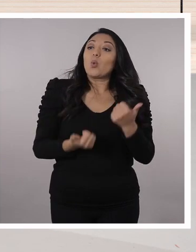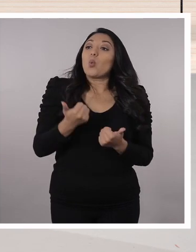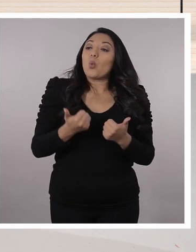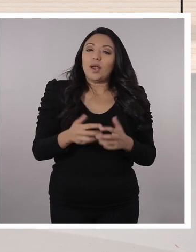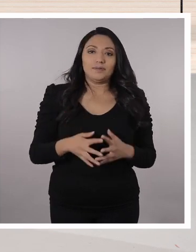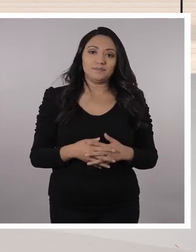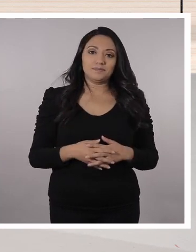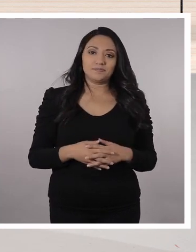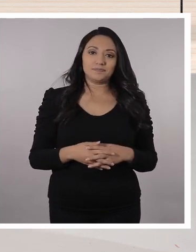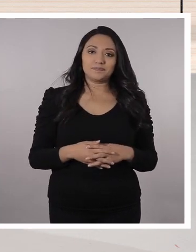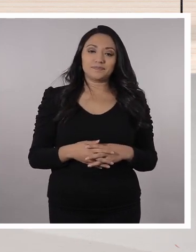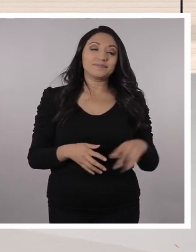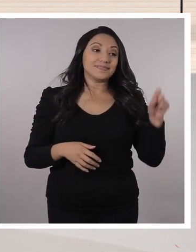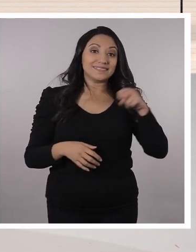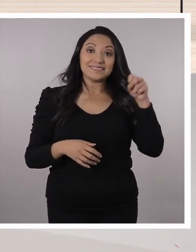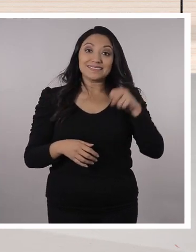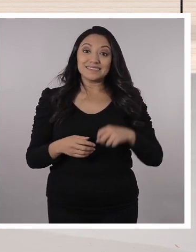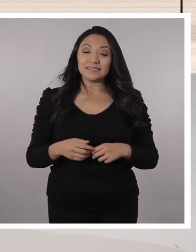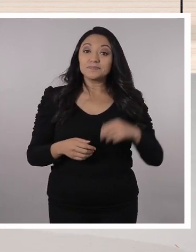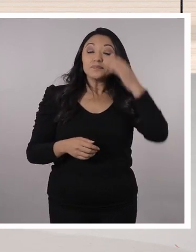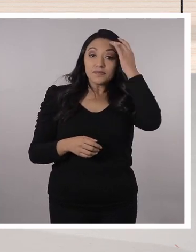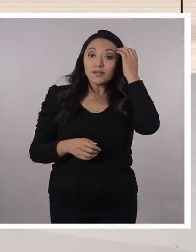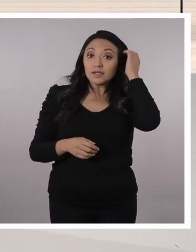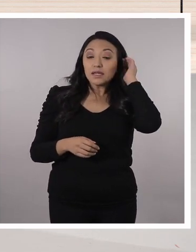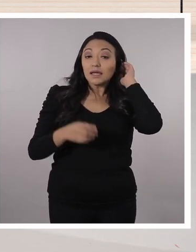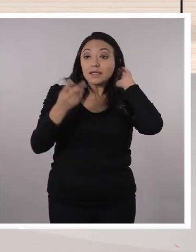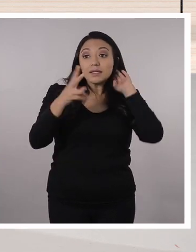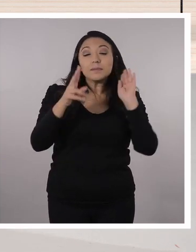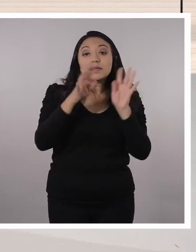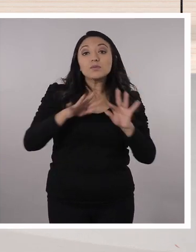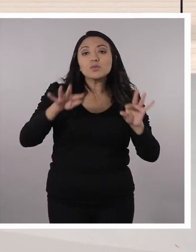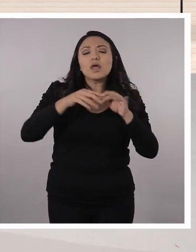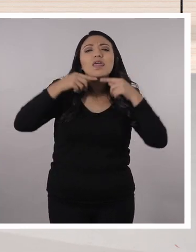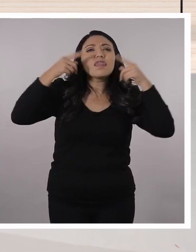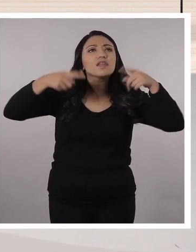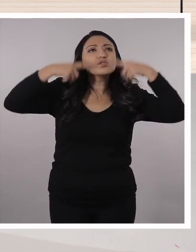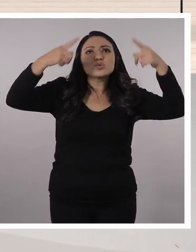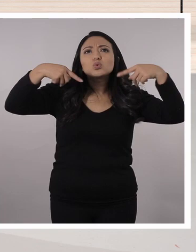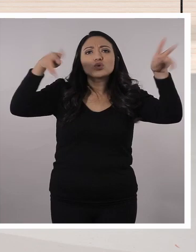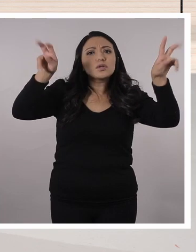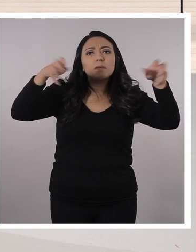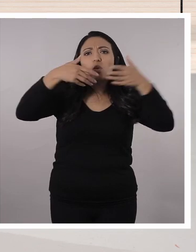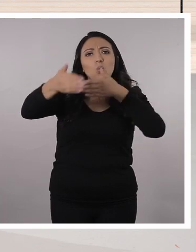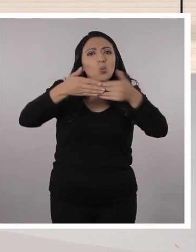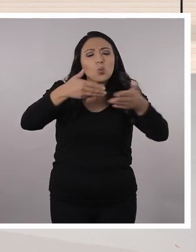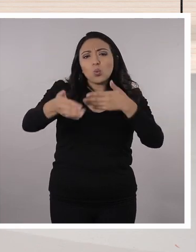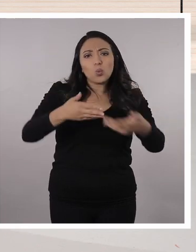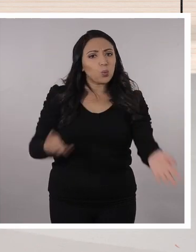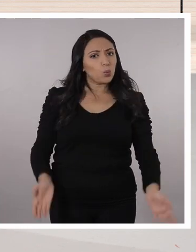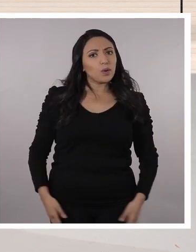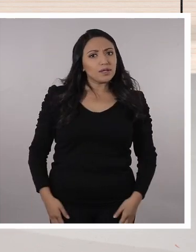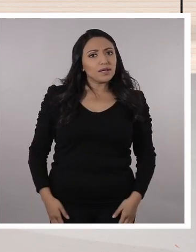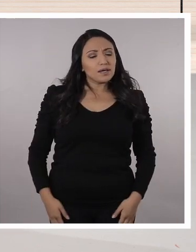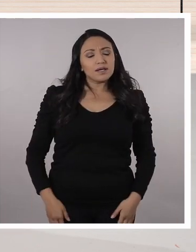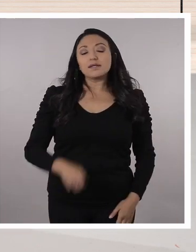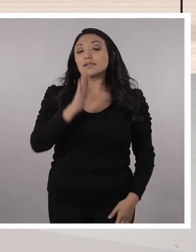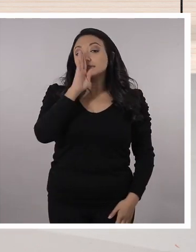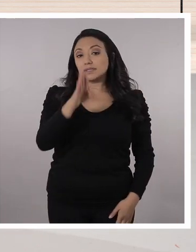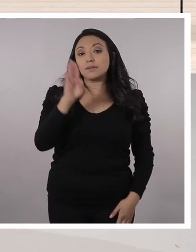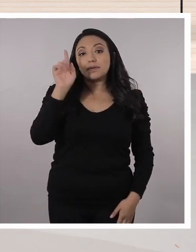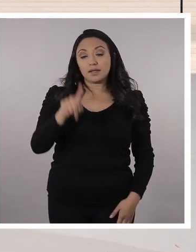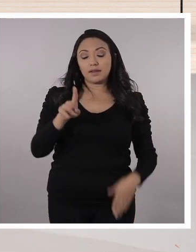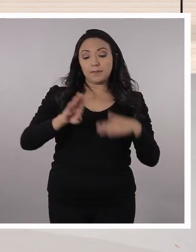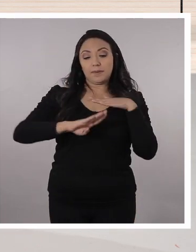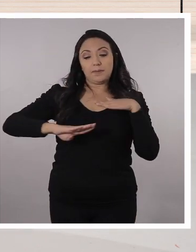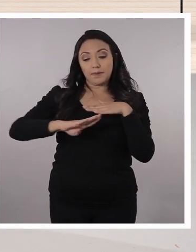o de qué hablamos en todo el discurso. Claro que sí. Además que podemos hacer un discurso de cualquier tema. Y este discurso siempre tiene